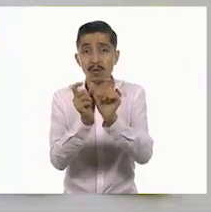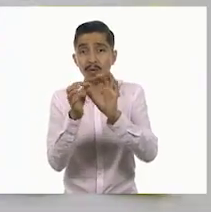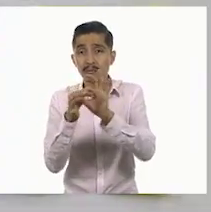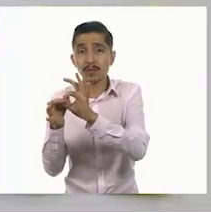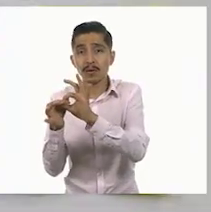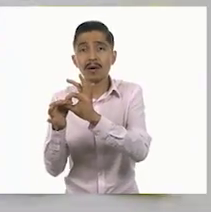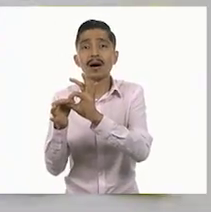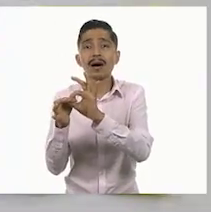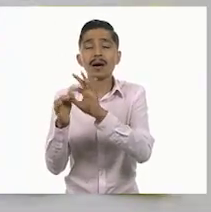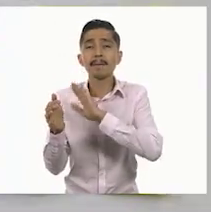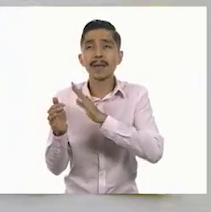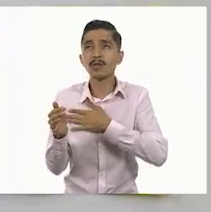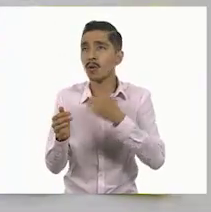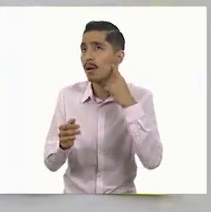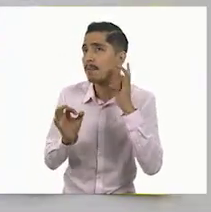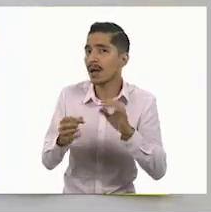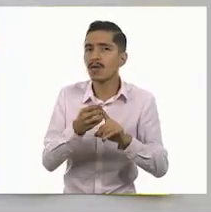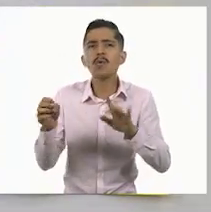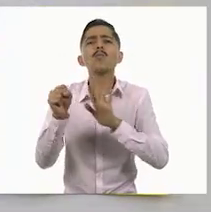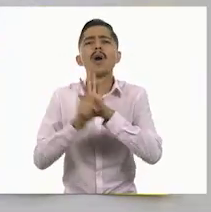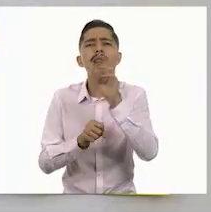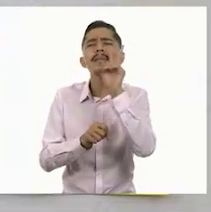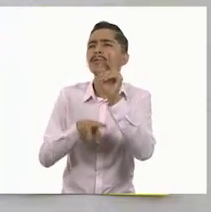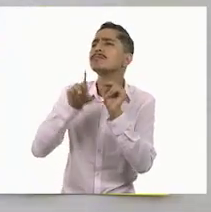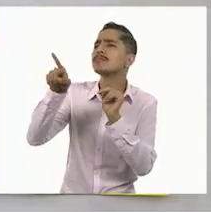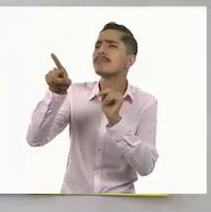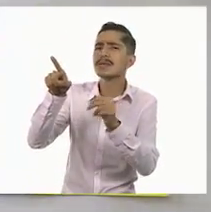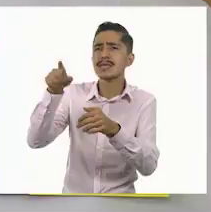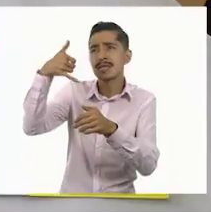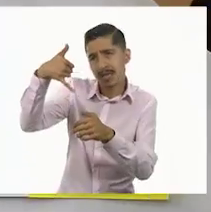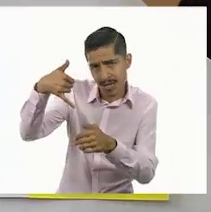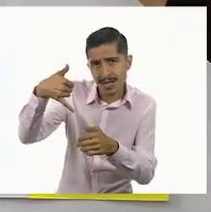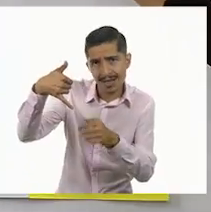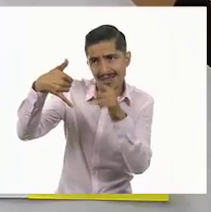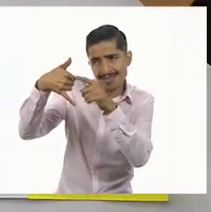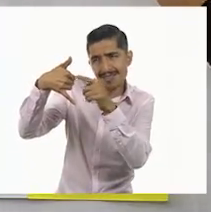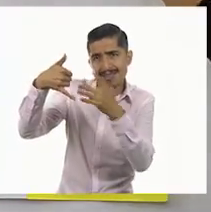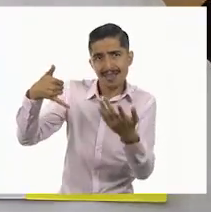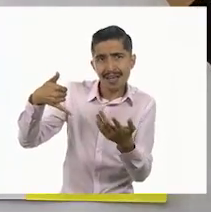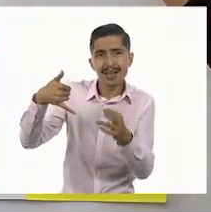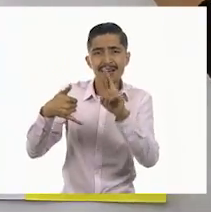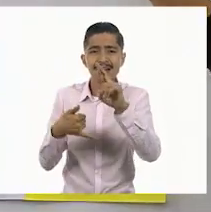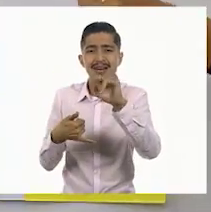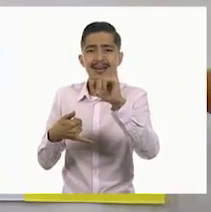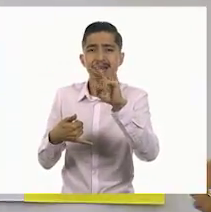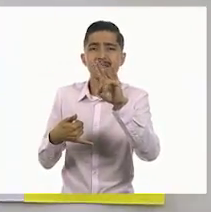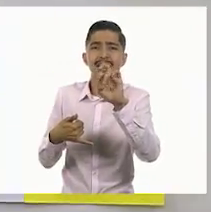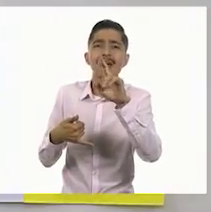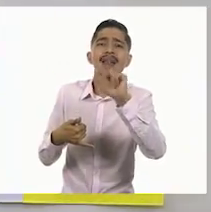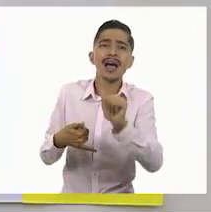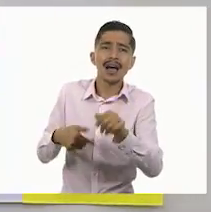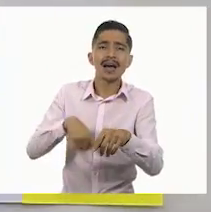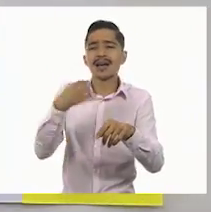ahí? Está señalado y entre Rivera y Nicolás.